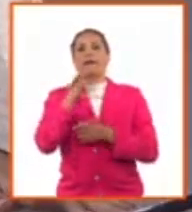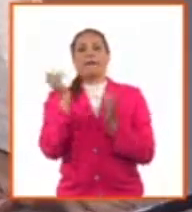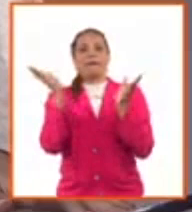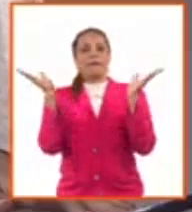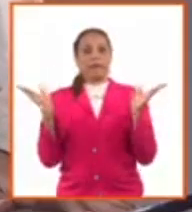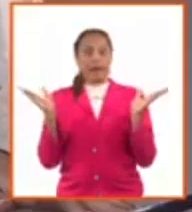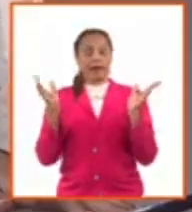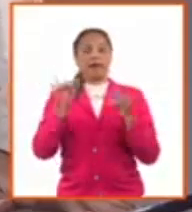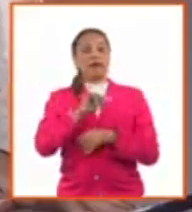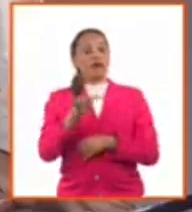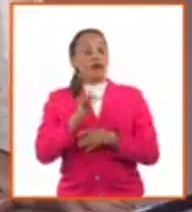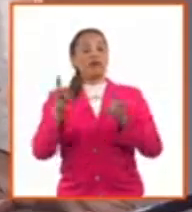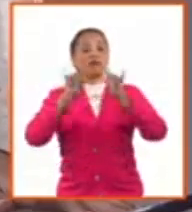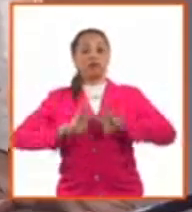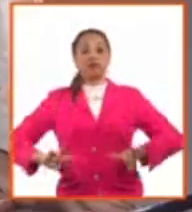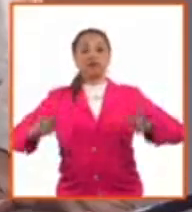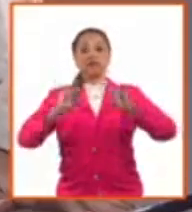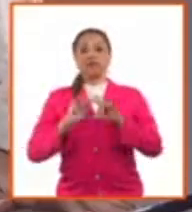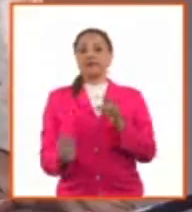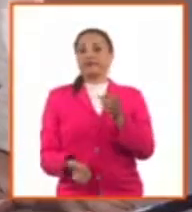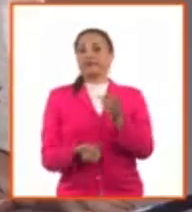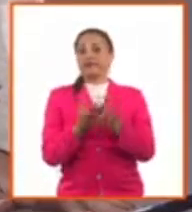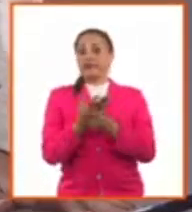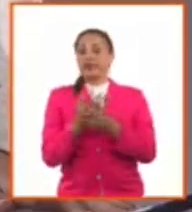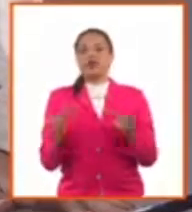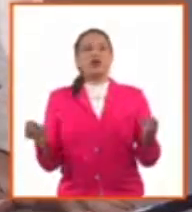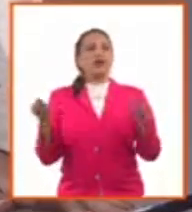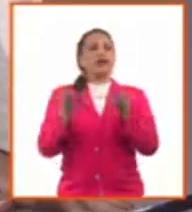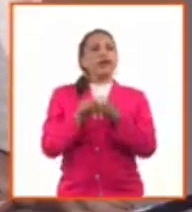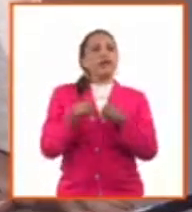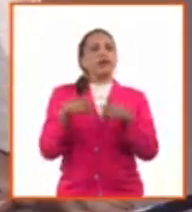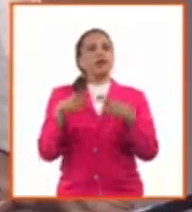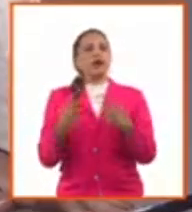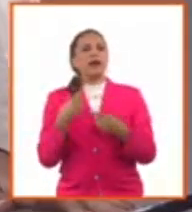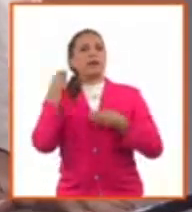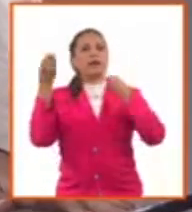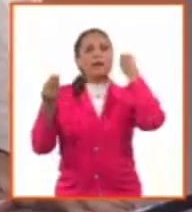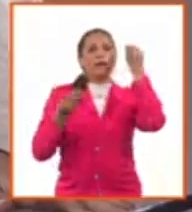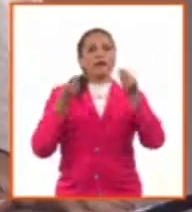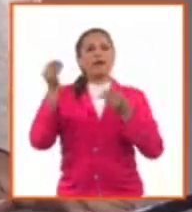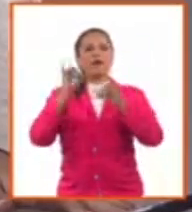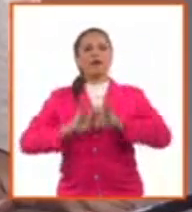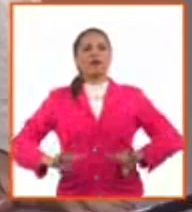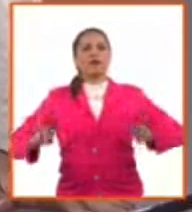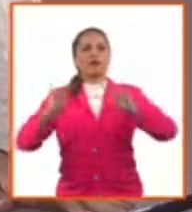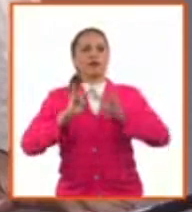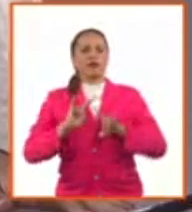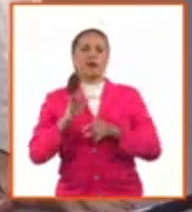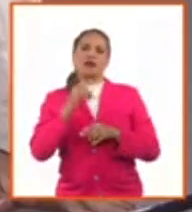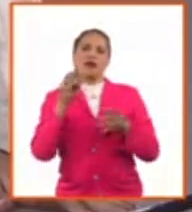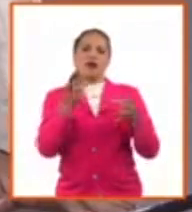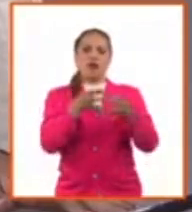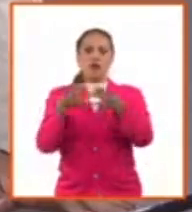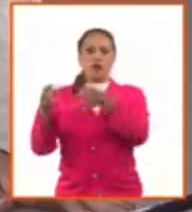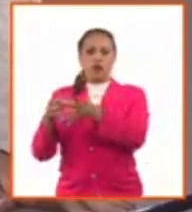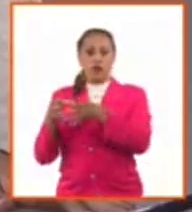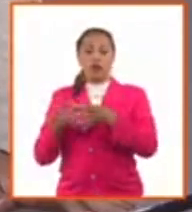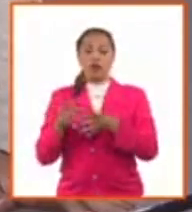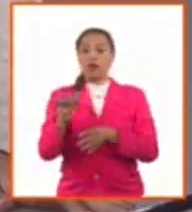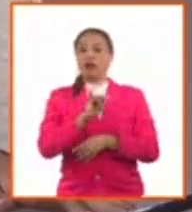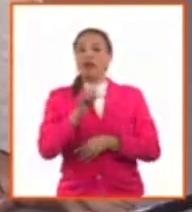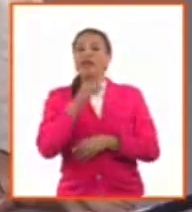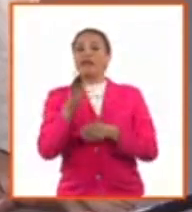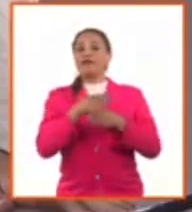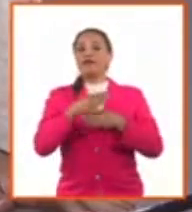Cubanos, que tendrá que seguir conectando con las preocupaciones que tiene la comunidad universitaria y poder transmitir también los